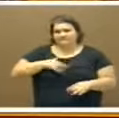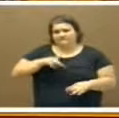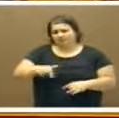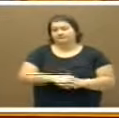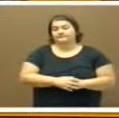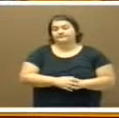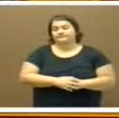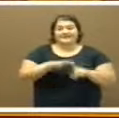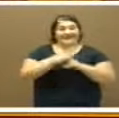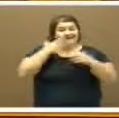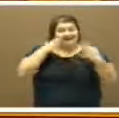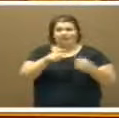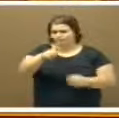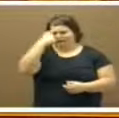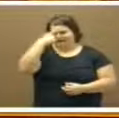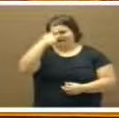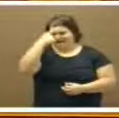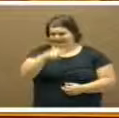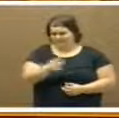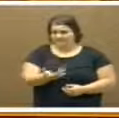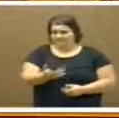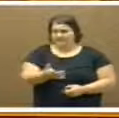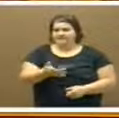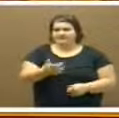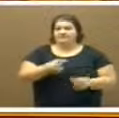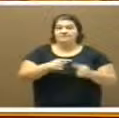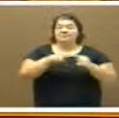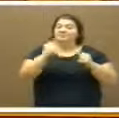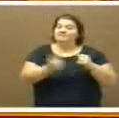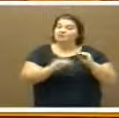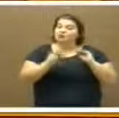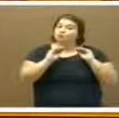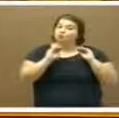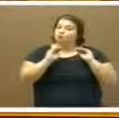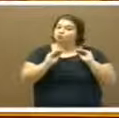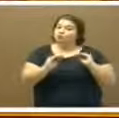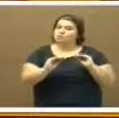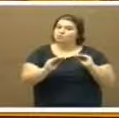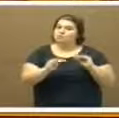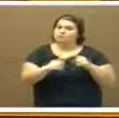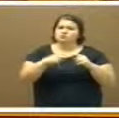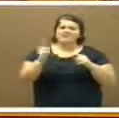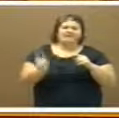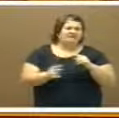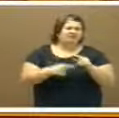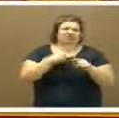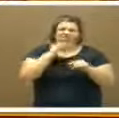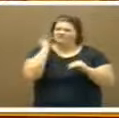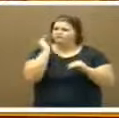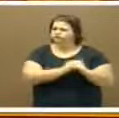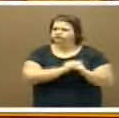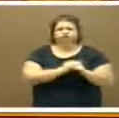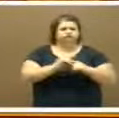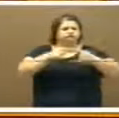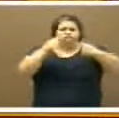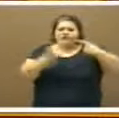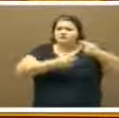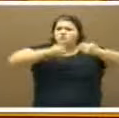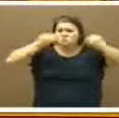La realidad, y usted lo sabe, es que su déficit, su déficit supercomplidor esconde cifras